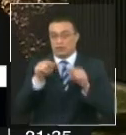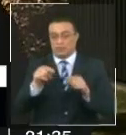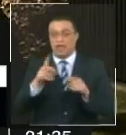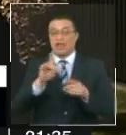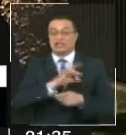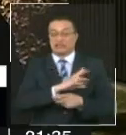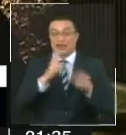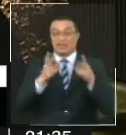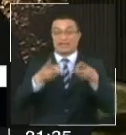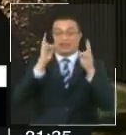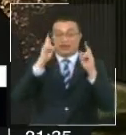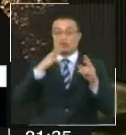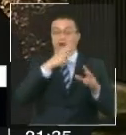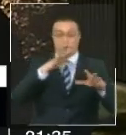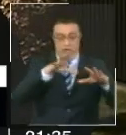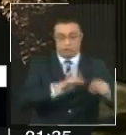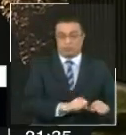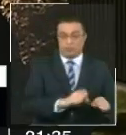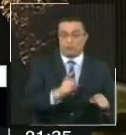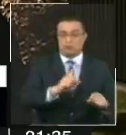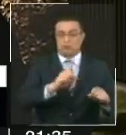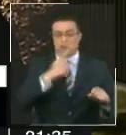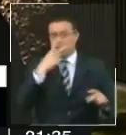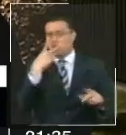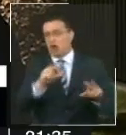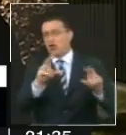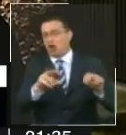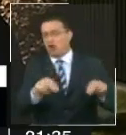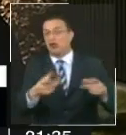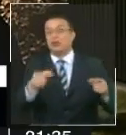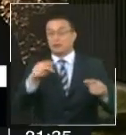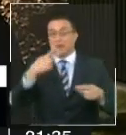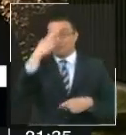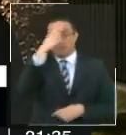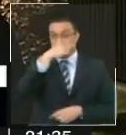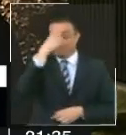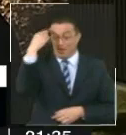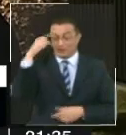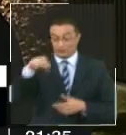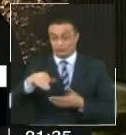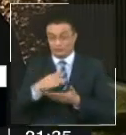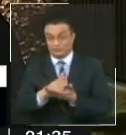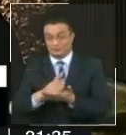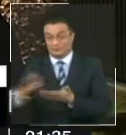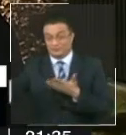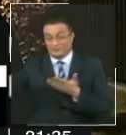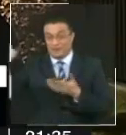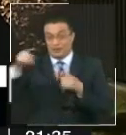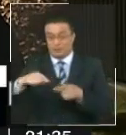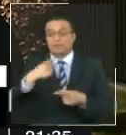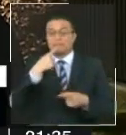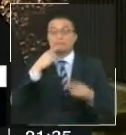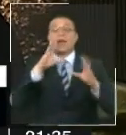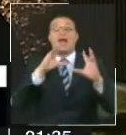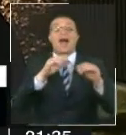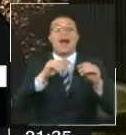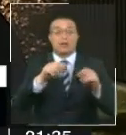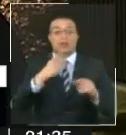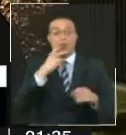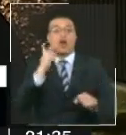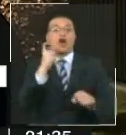tiene sobre esas aguas sino que adicionalmente durante el mes de marzo por una parte habla de El robo